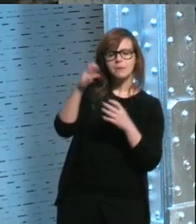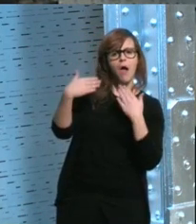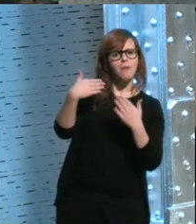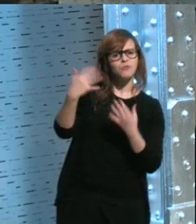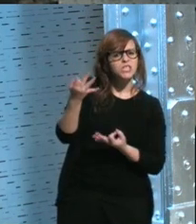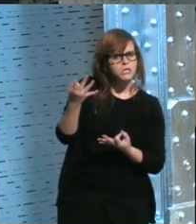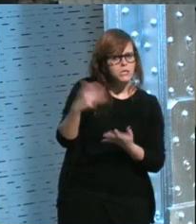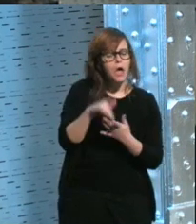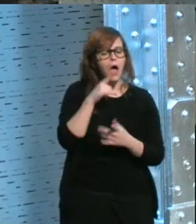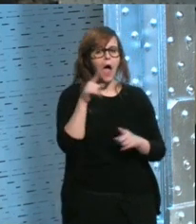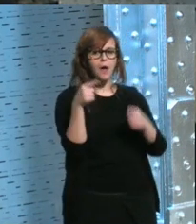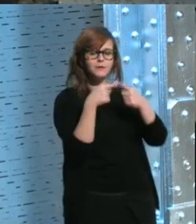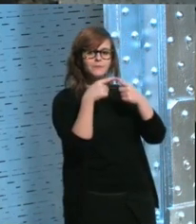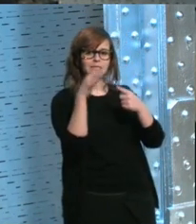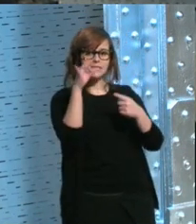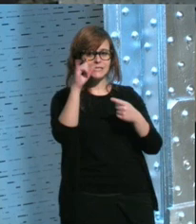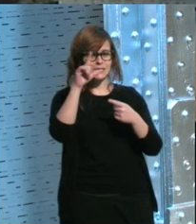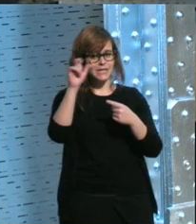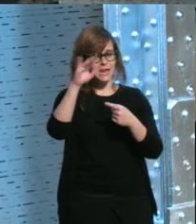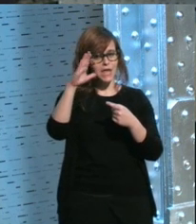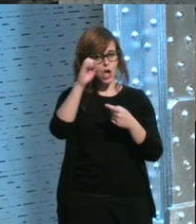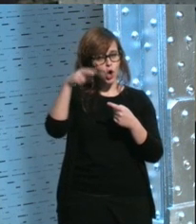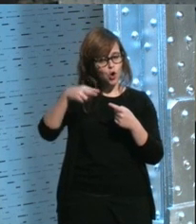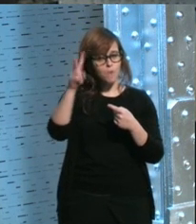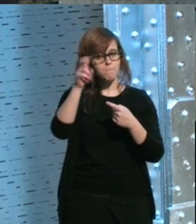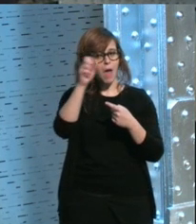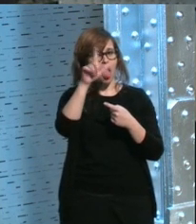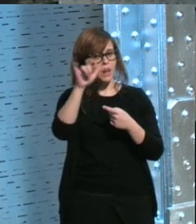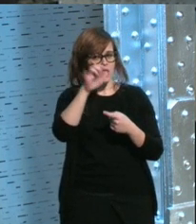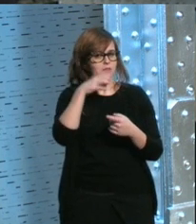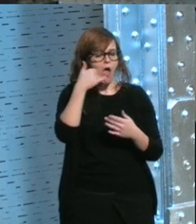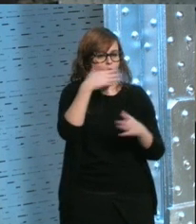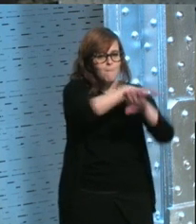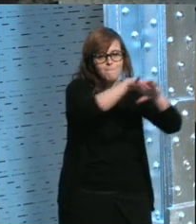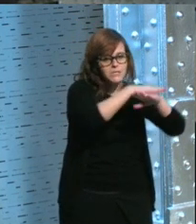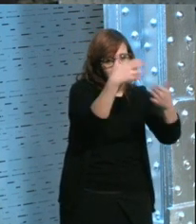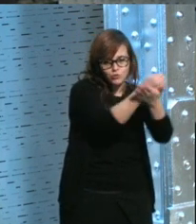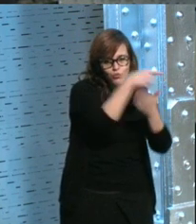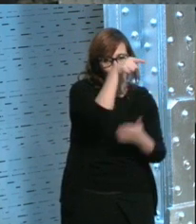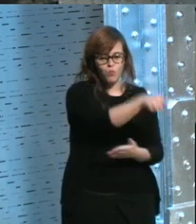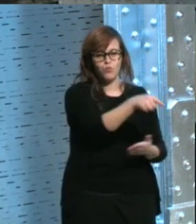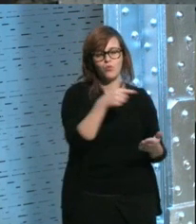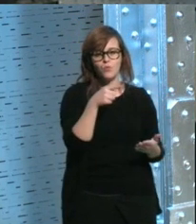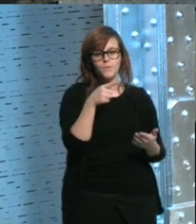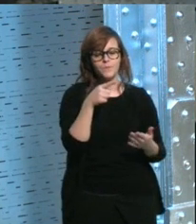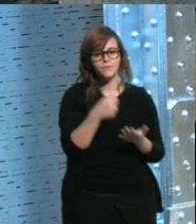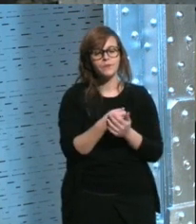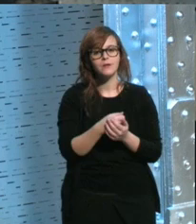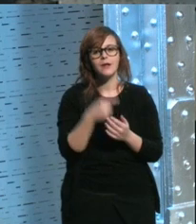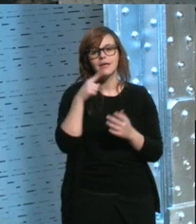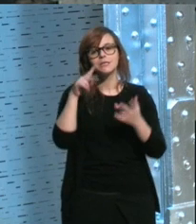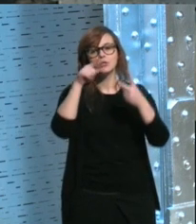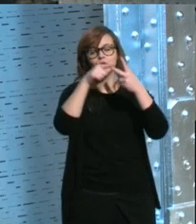uno, Silicon Valley sigue un punto esencial. Dos, en el mundo